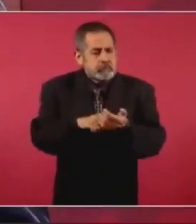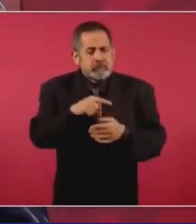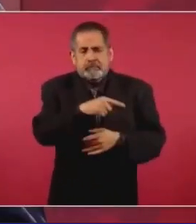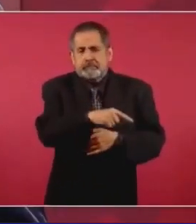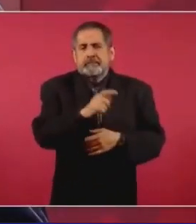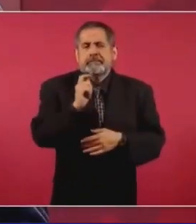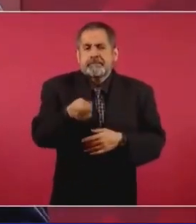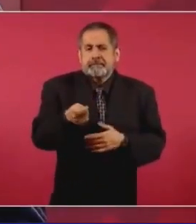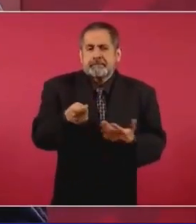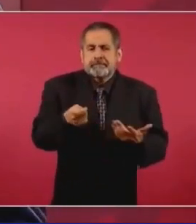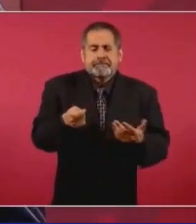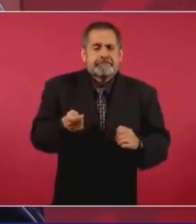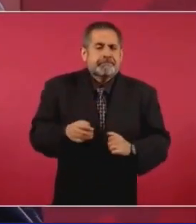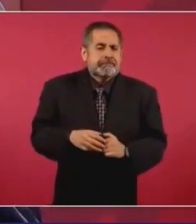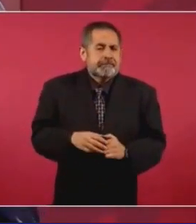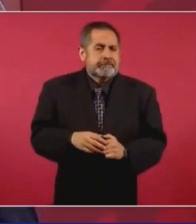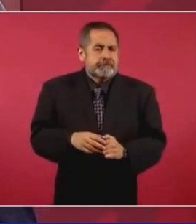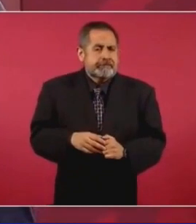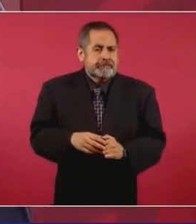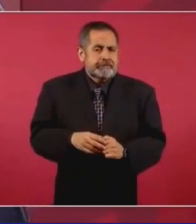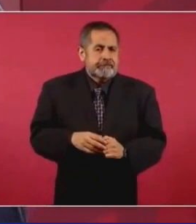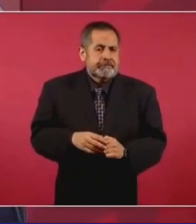capacidad